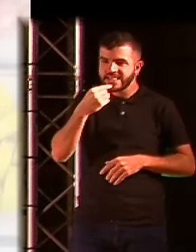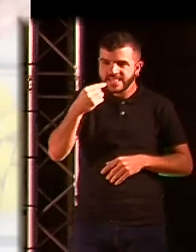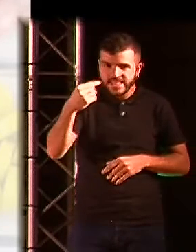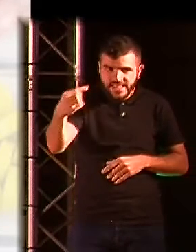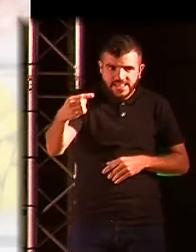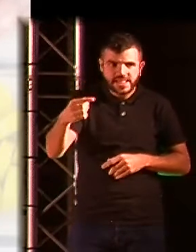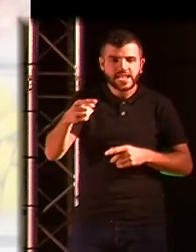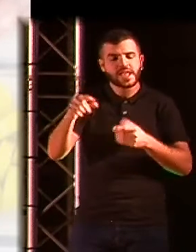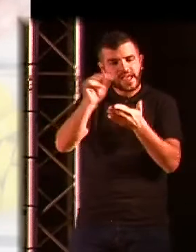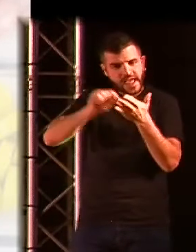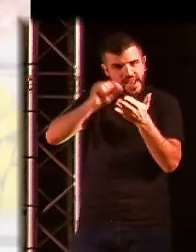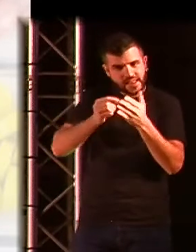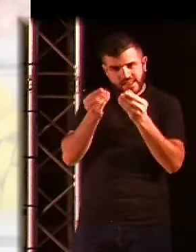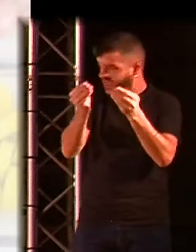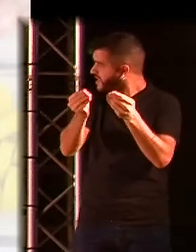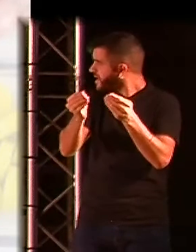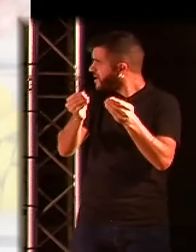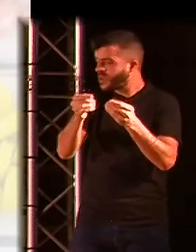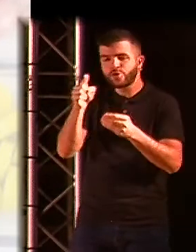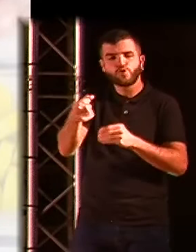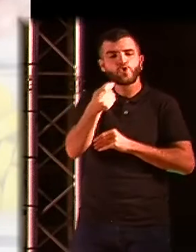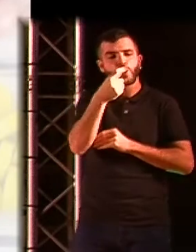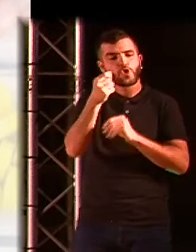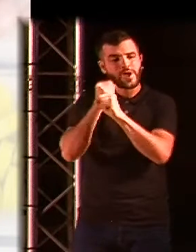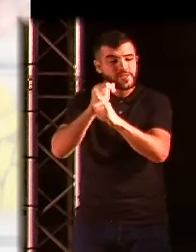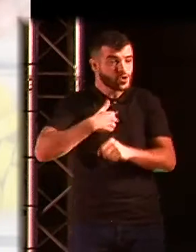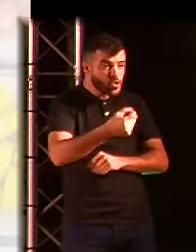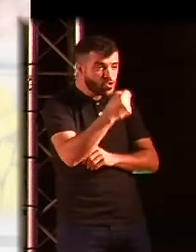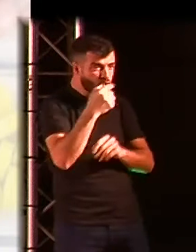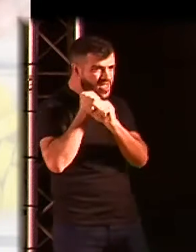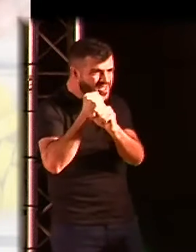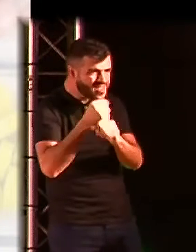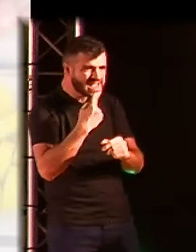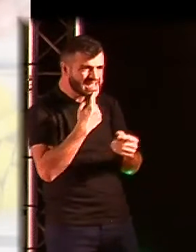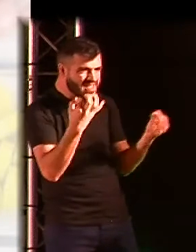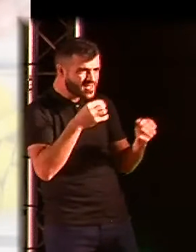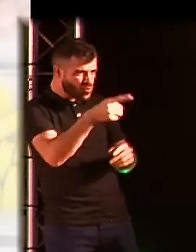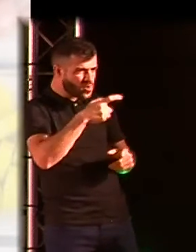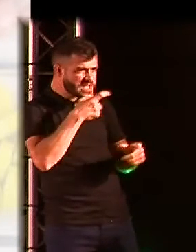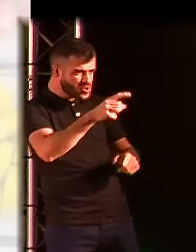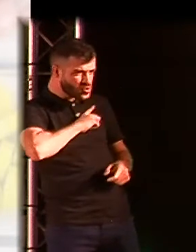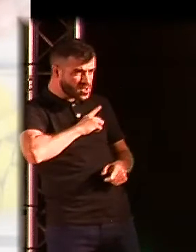que le extienda una receta. ¿Yo drogadicta? Pero